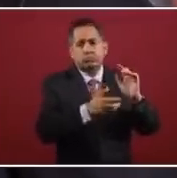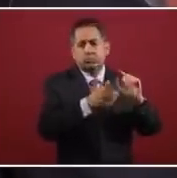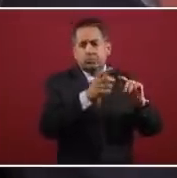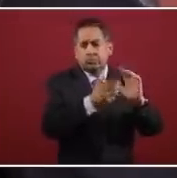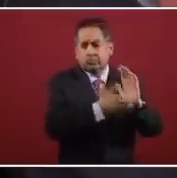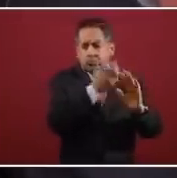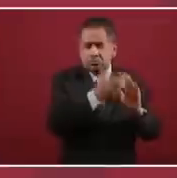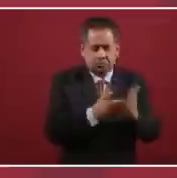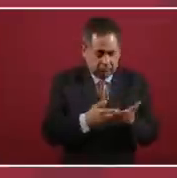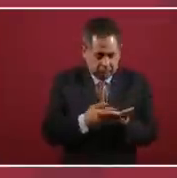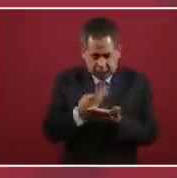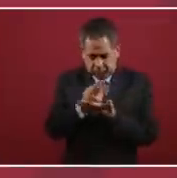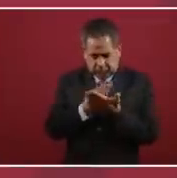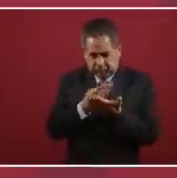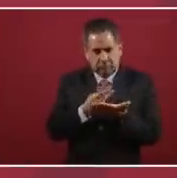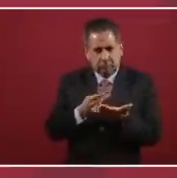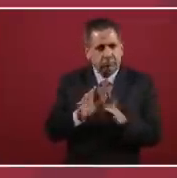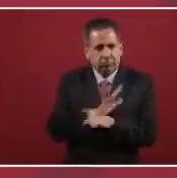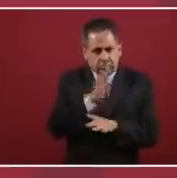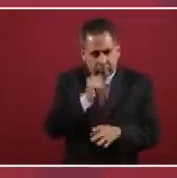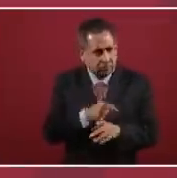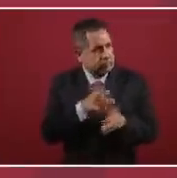que ya no se puede cambiar el escudo.